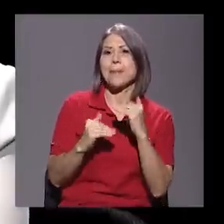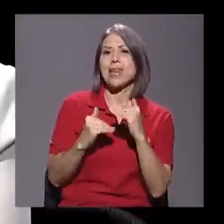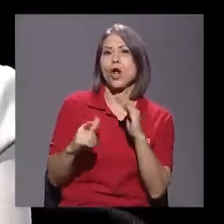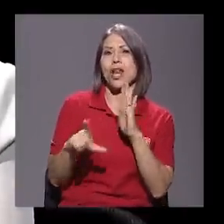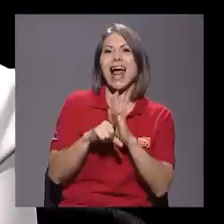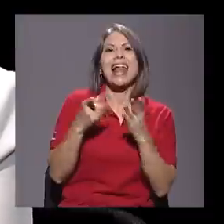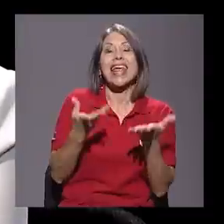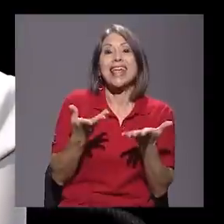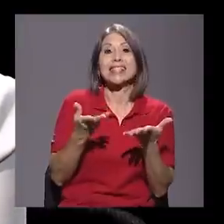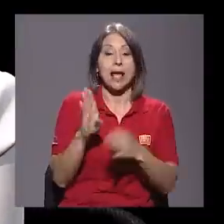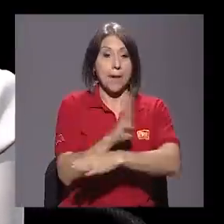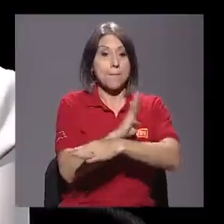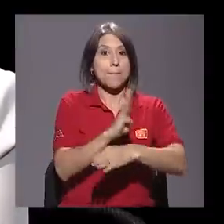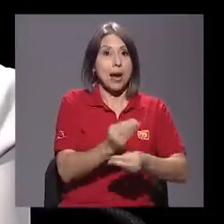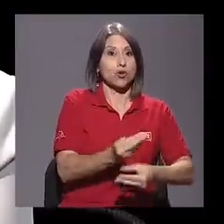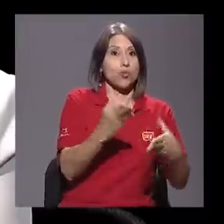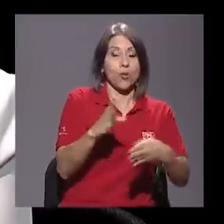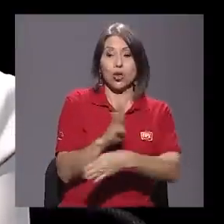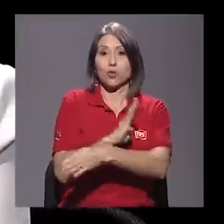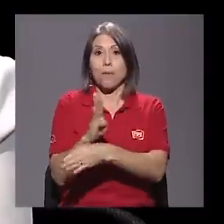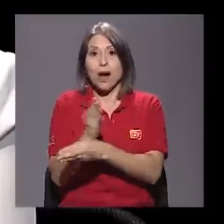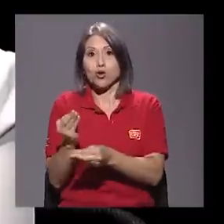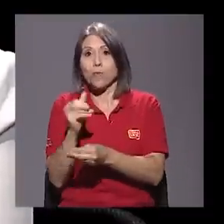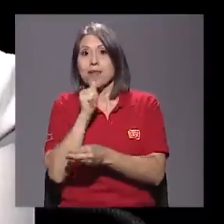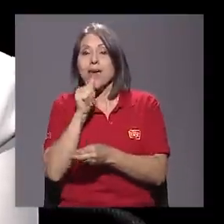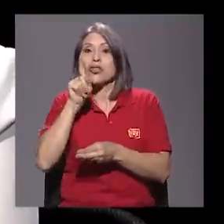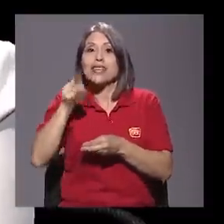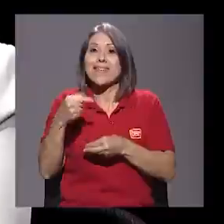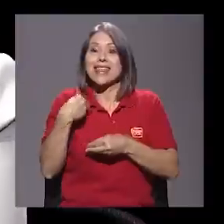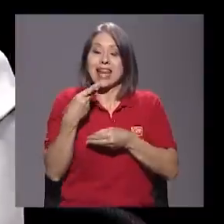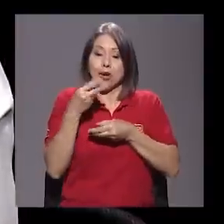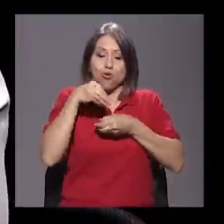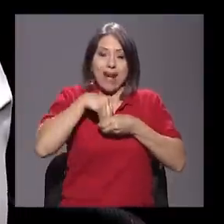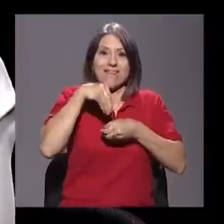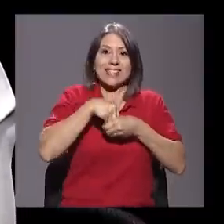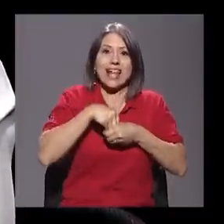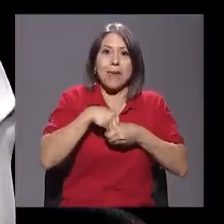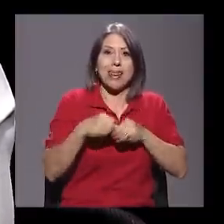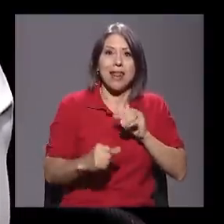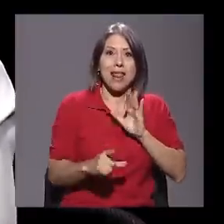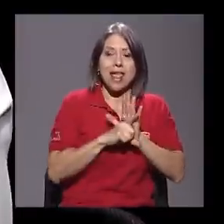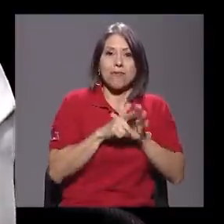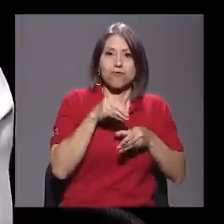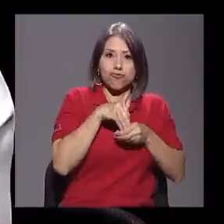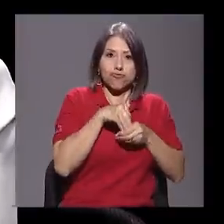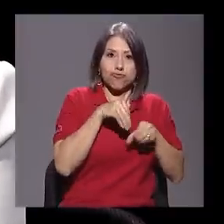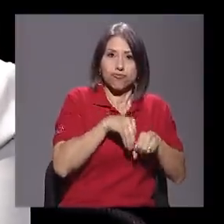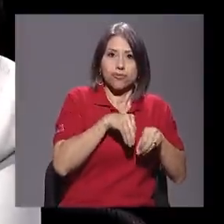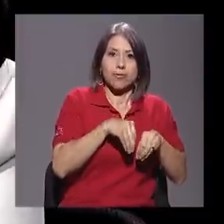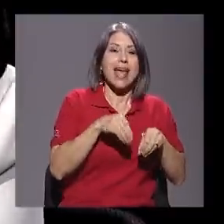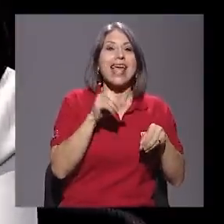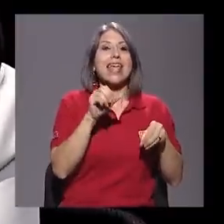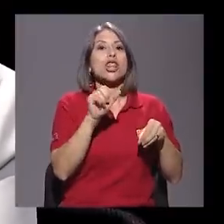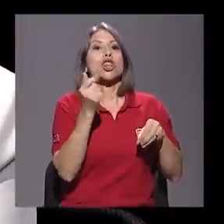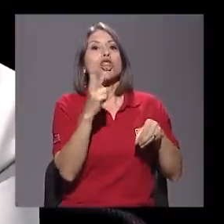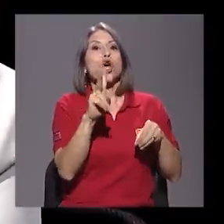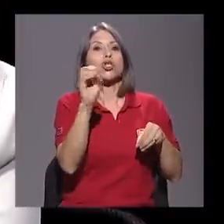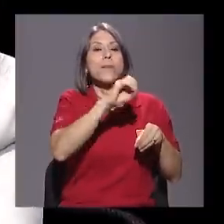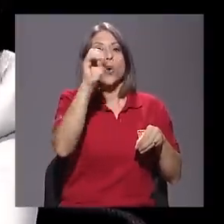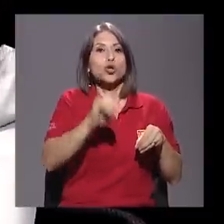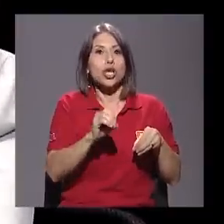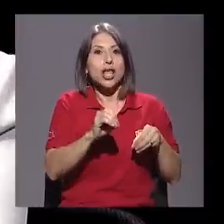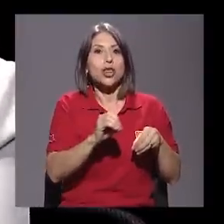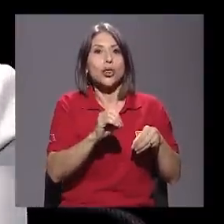ley que los bancos públicos y privados tienen que tener. 30 segundos. ¿Verdad? Muy bien. Esa reserva es del 12% de cada uno de